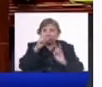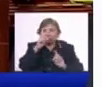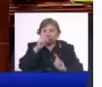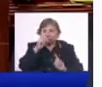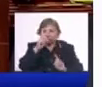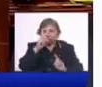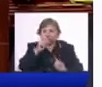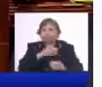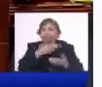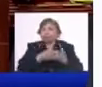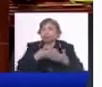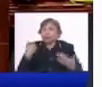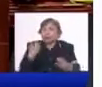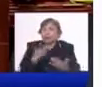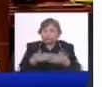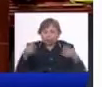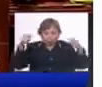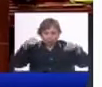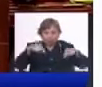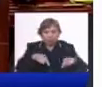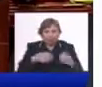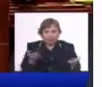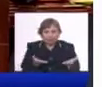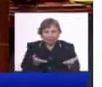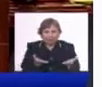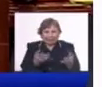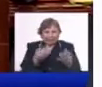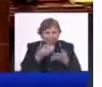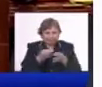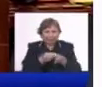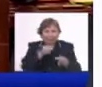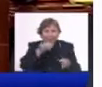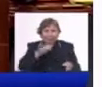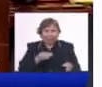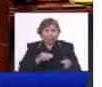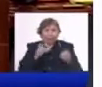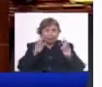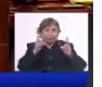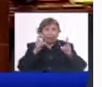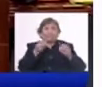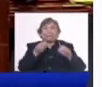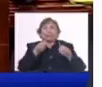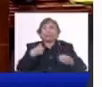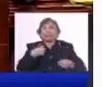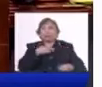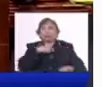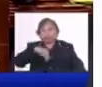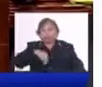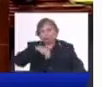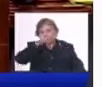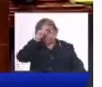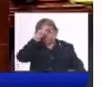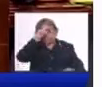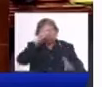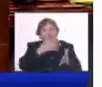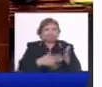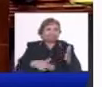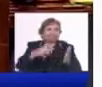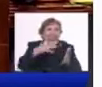solo. Y hemos llegado aquí y hemos adelantado este tema porque nuestro país se desangra.